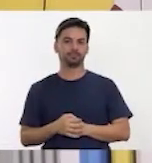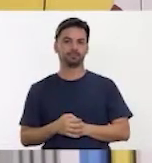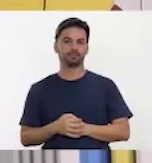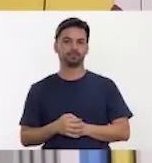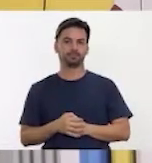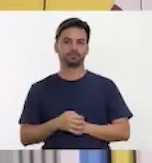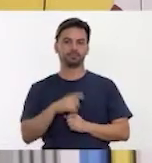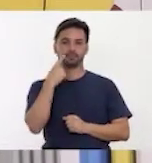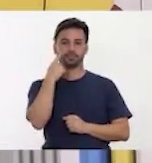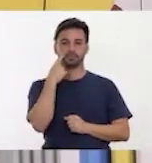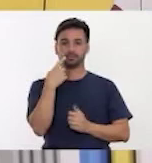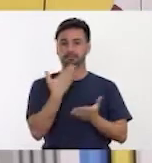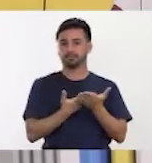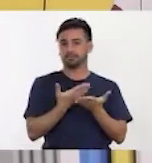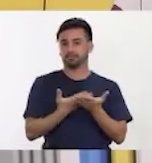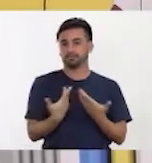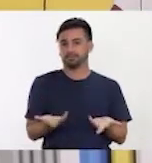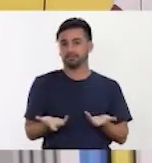les muestro